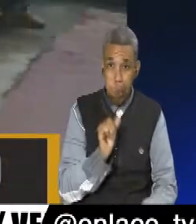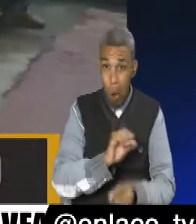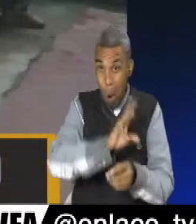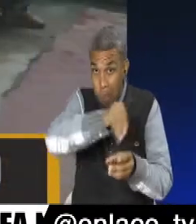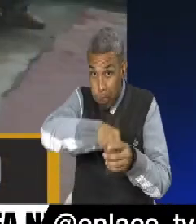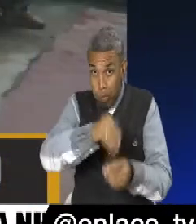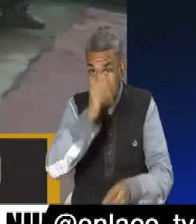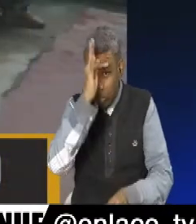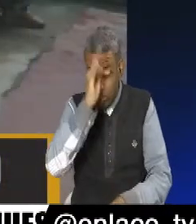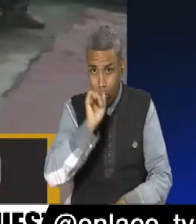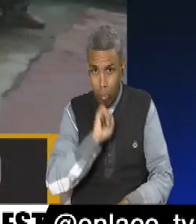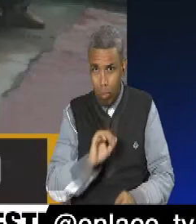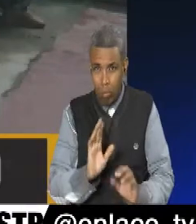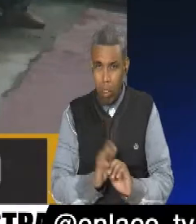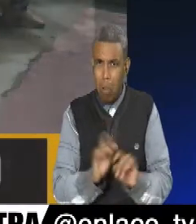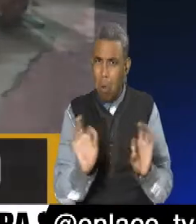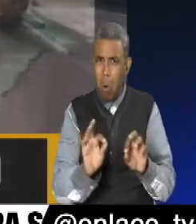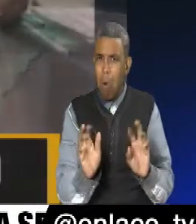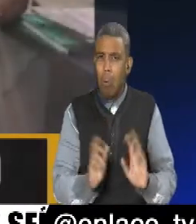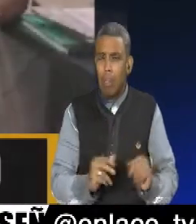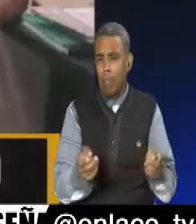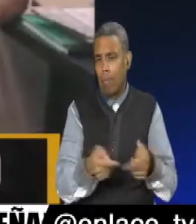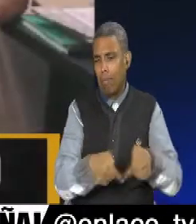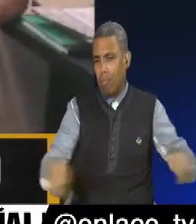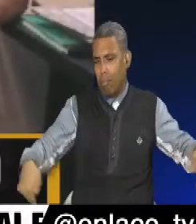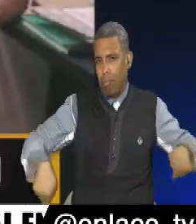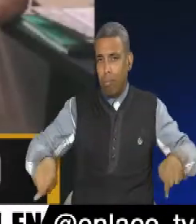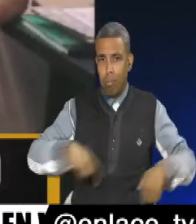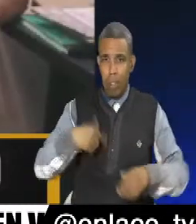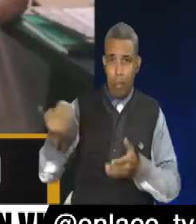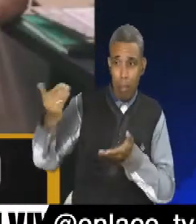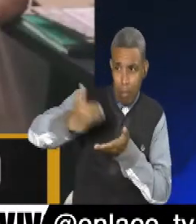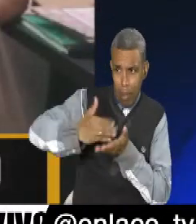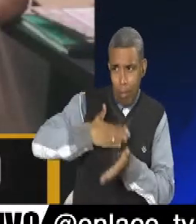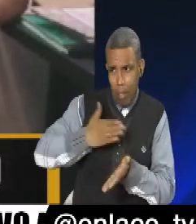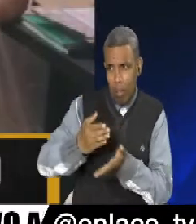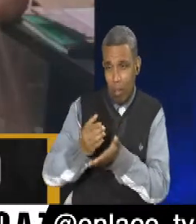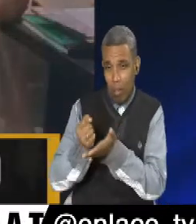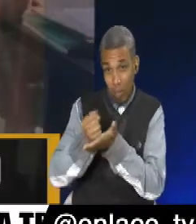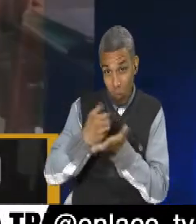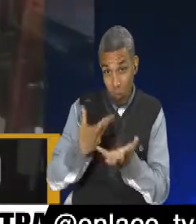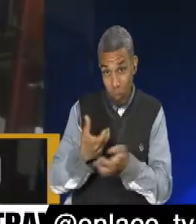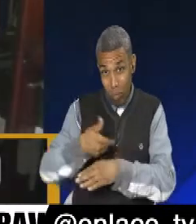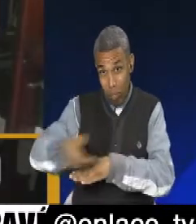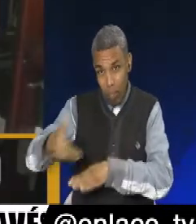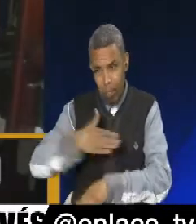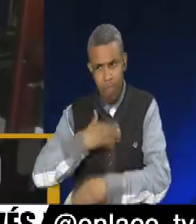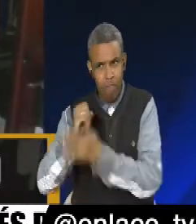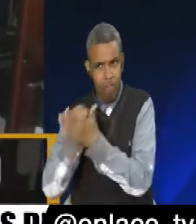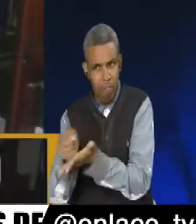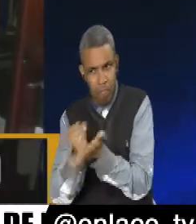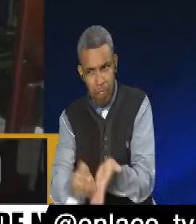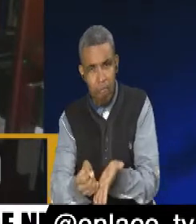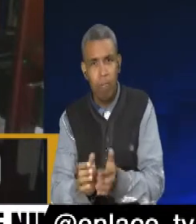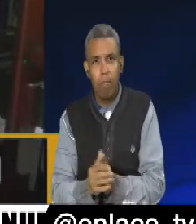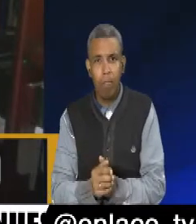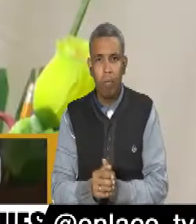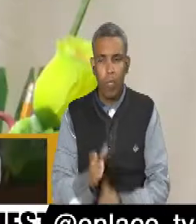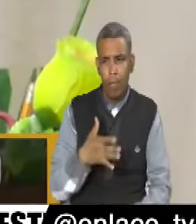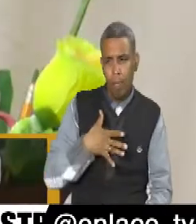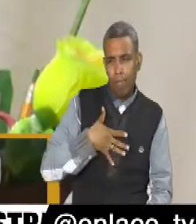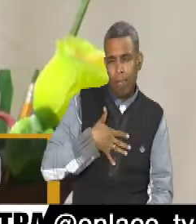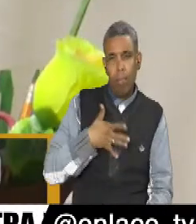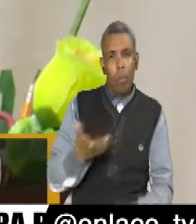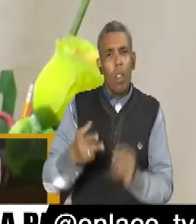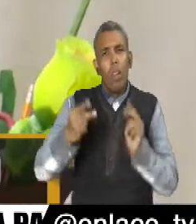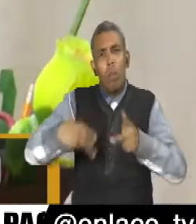a nuestras oficinas solicitando esta ayuda. Nosotros nos motiva mucho ver la necesidad de estas personitas que llegan y